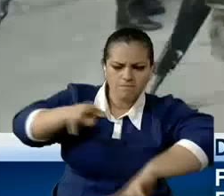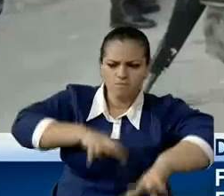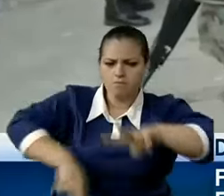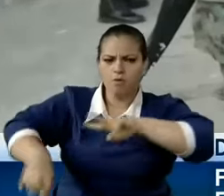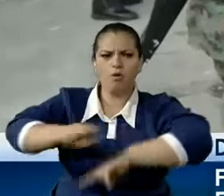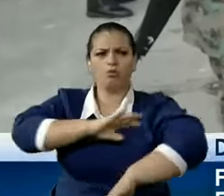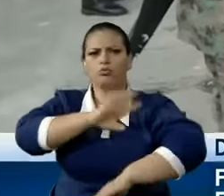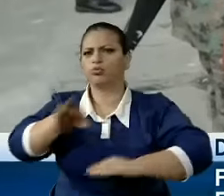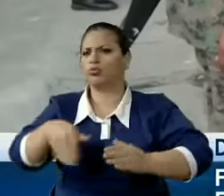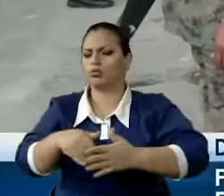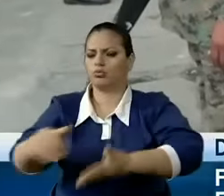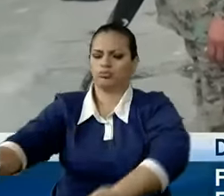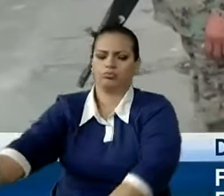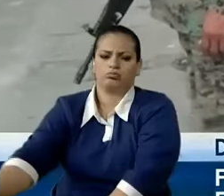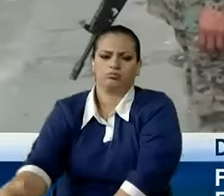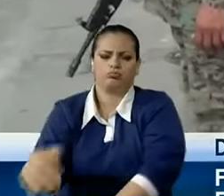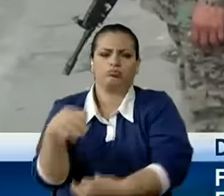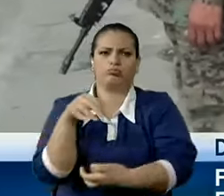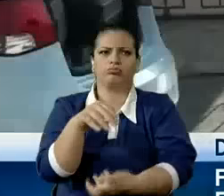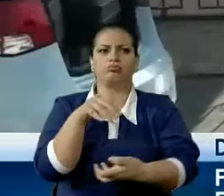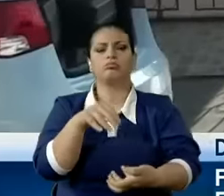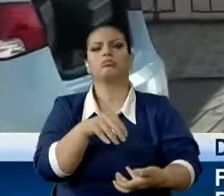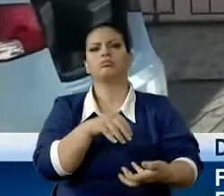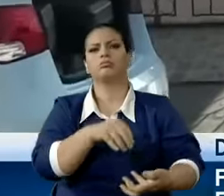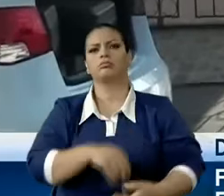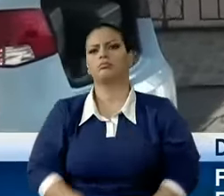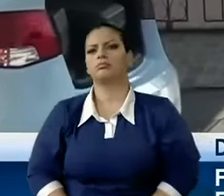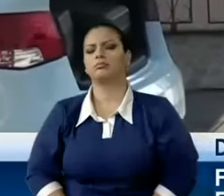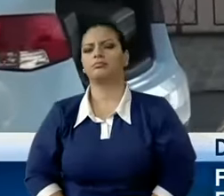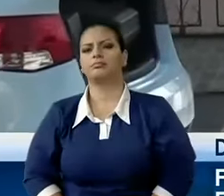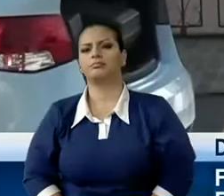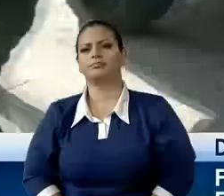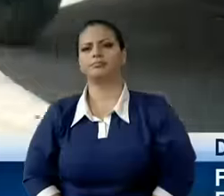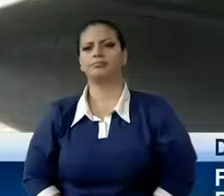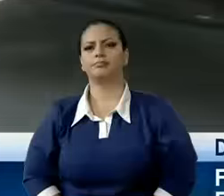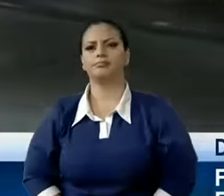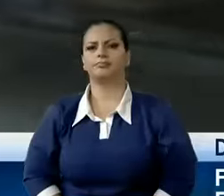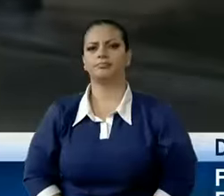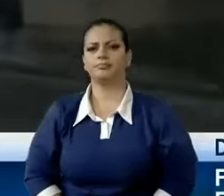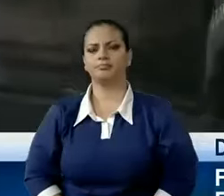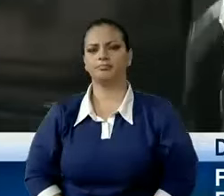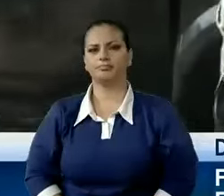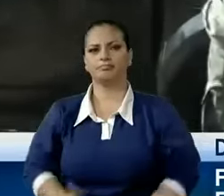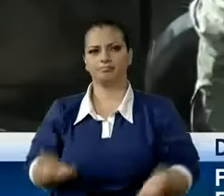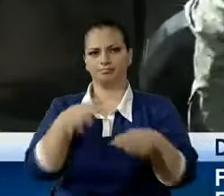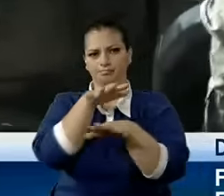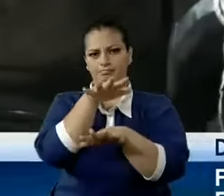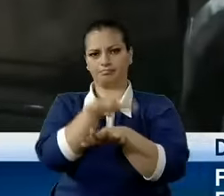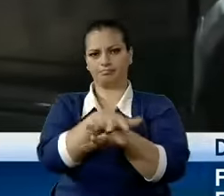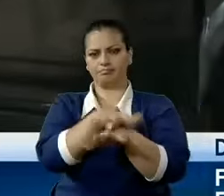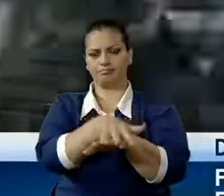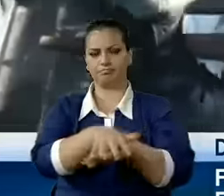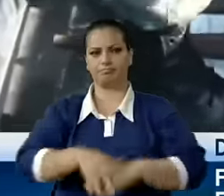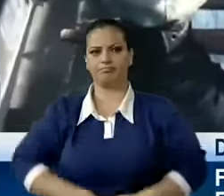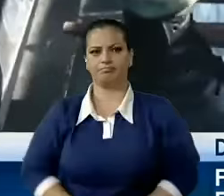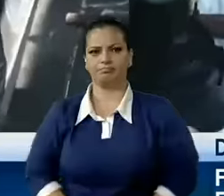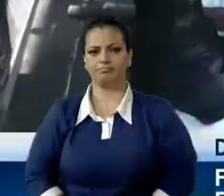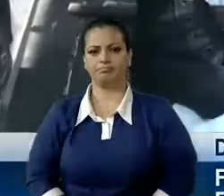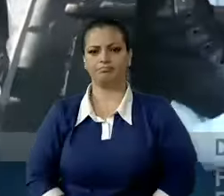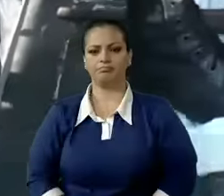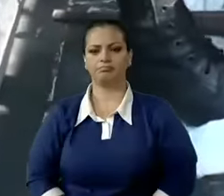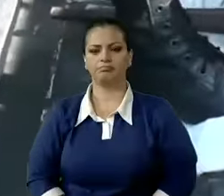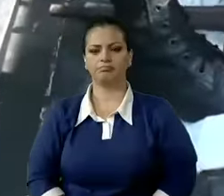armas y la identidad de quién o quiénes habrían cometido este ilícito. Desde Machala, provincia de El Oro, informó